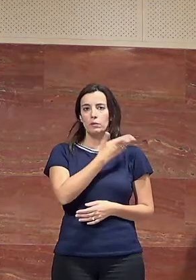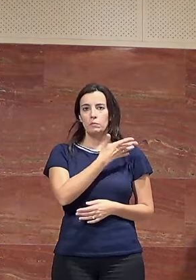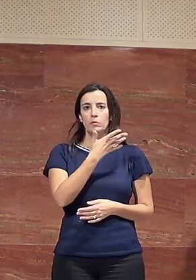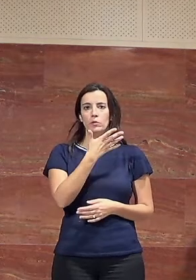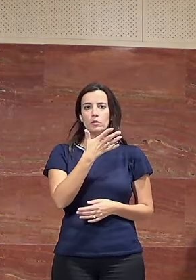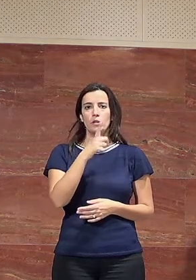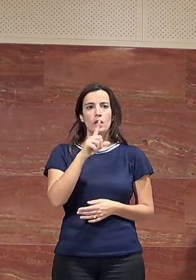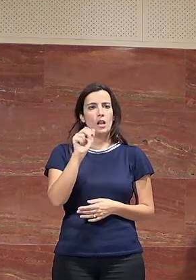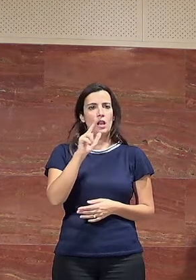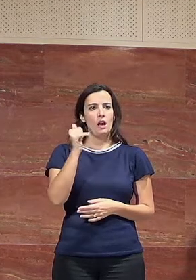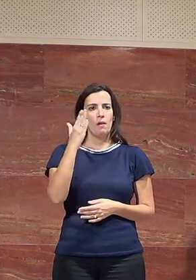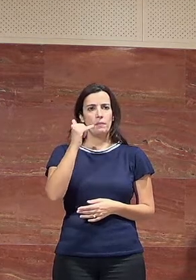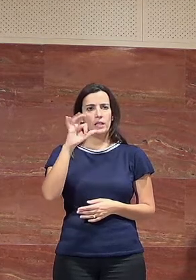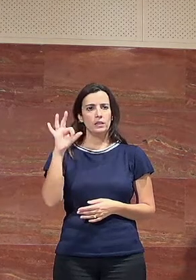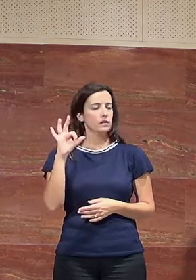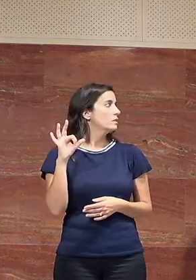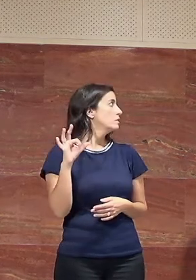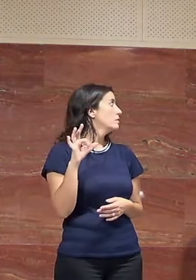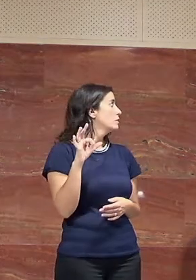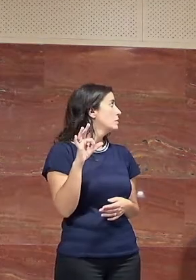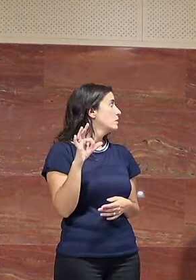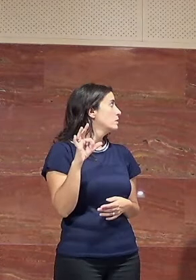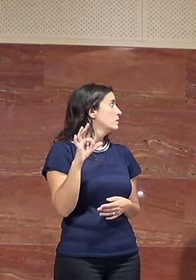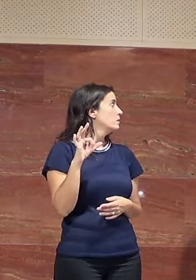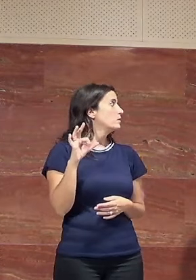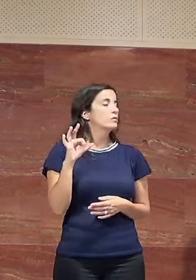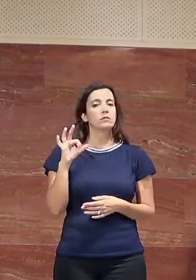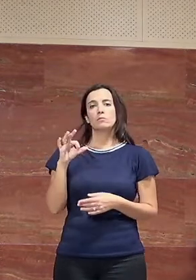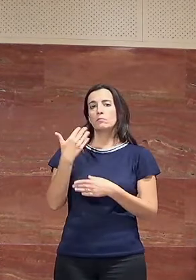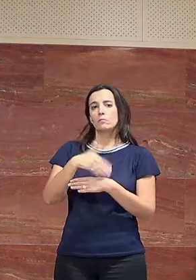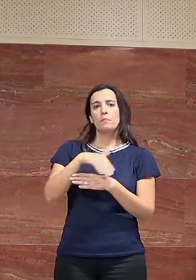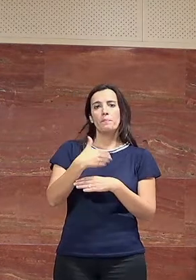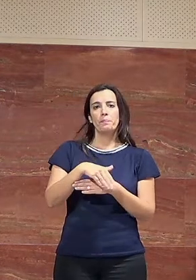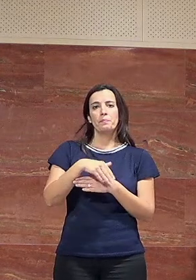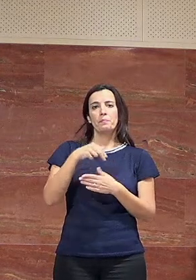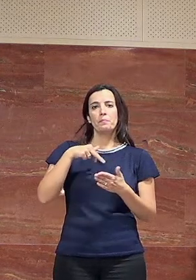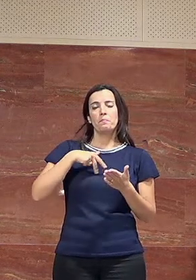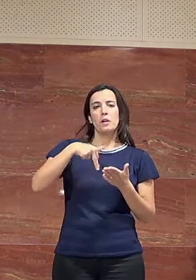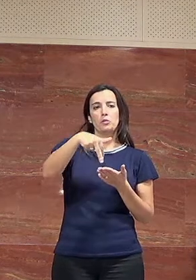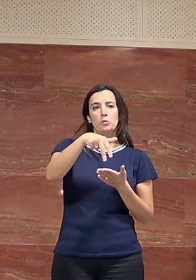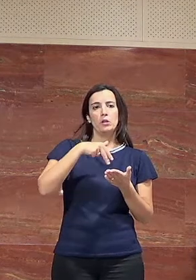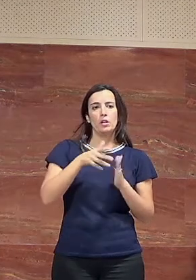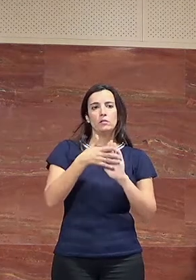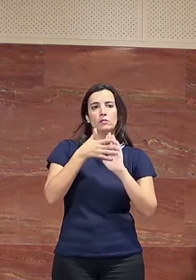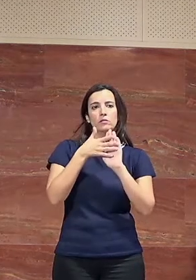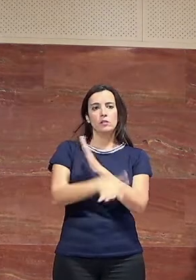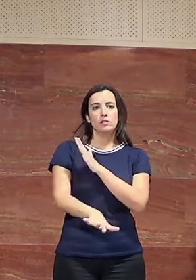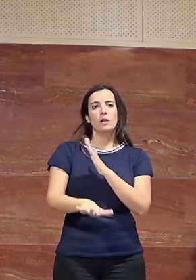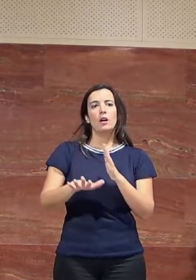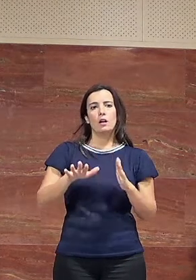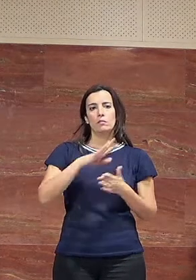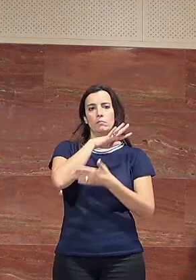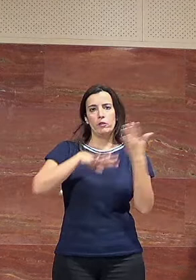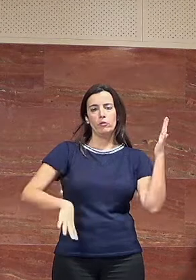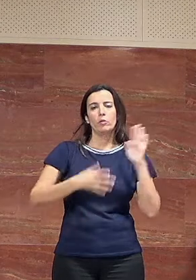en la que se ha convertido una calle en calle peatonal, simplemente impidiendo, en la medida en que los accesos a garajes